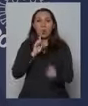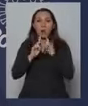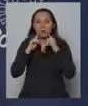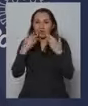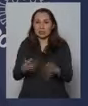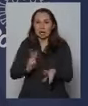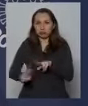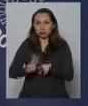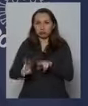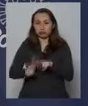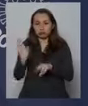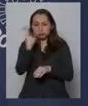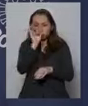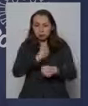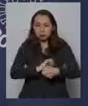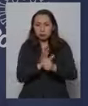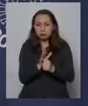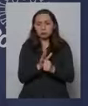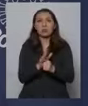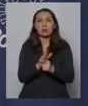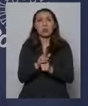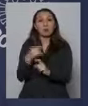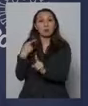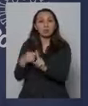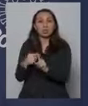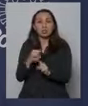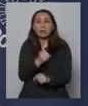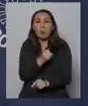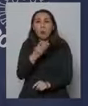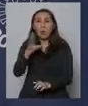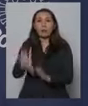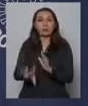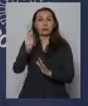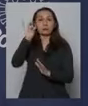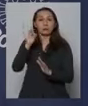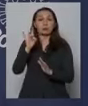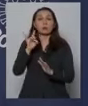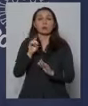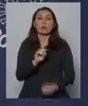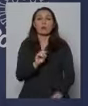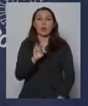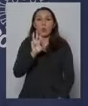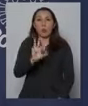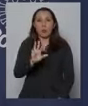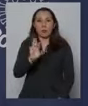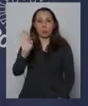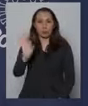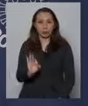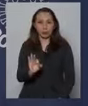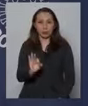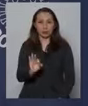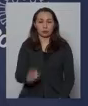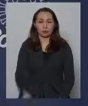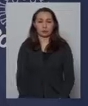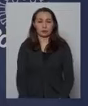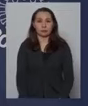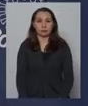exámenes, con una tasa de positividad acumulada de un 9%.